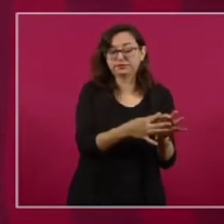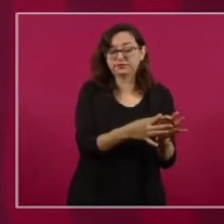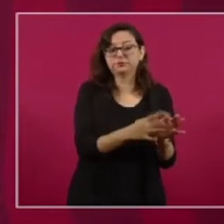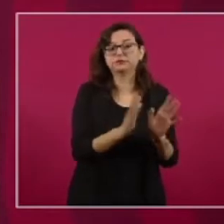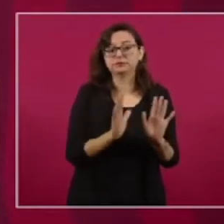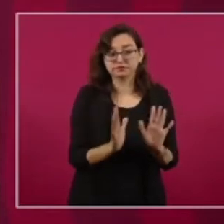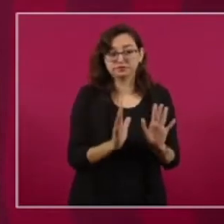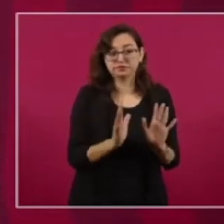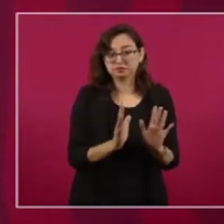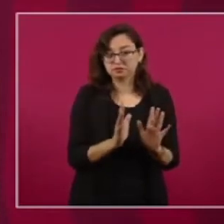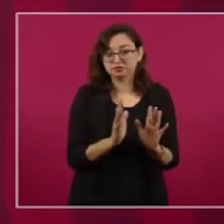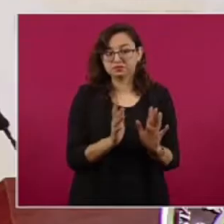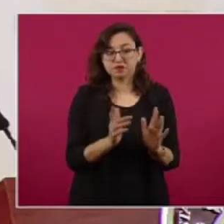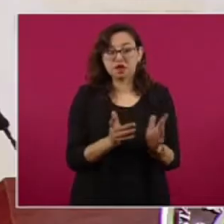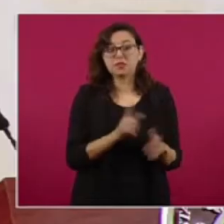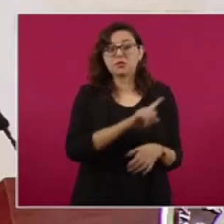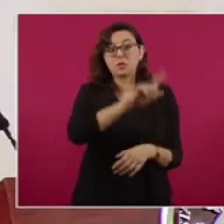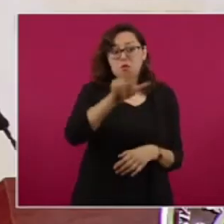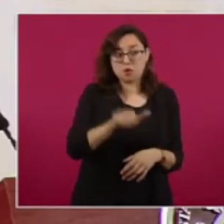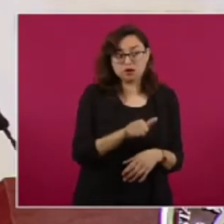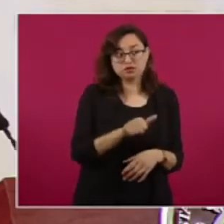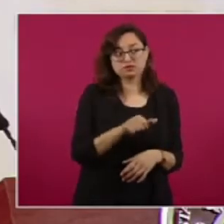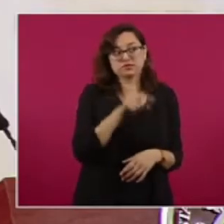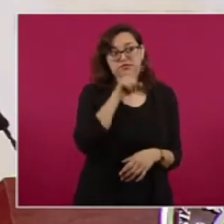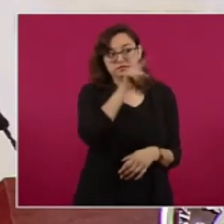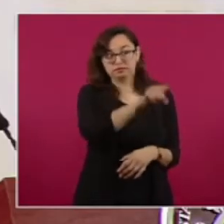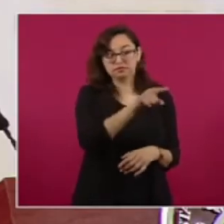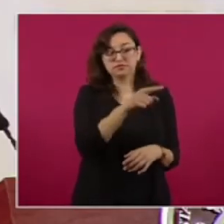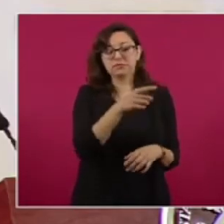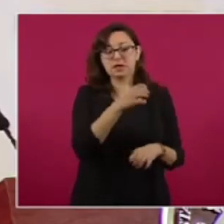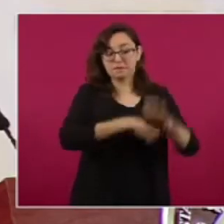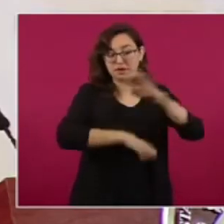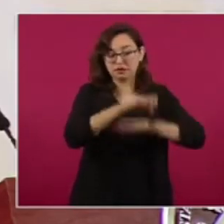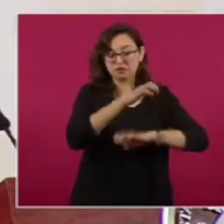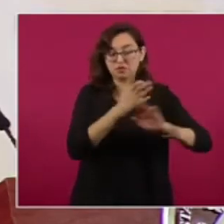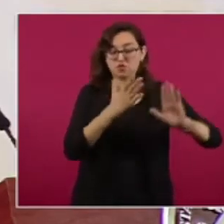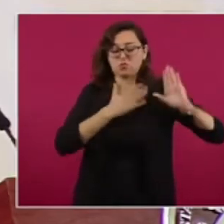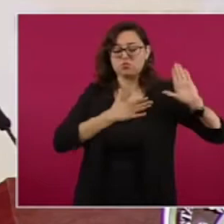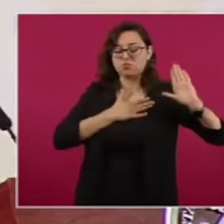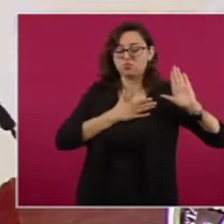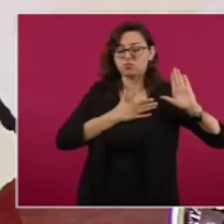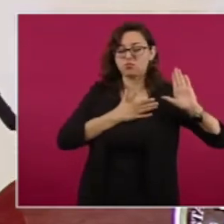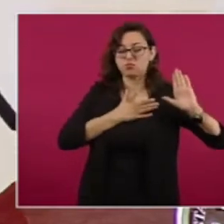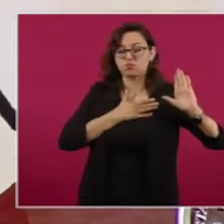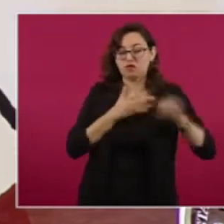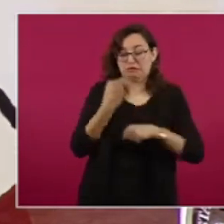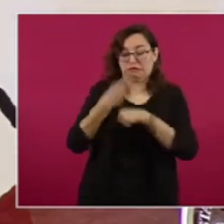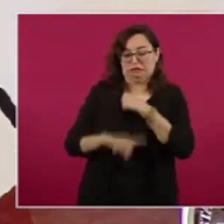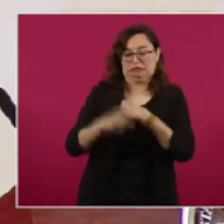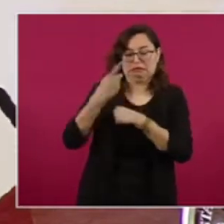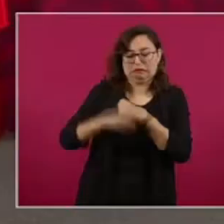y se comprometieron a reparar los daños en el caso de México.